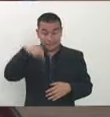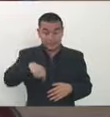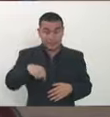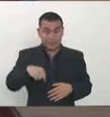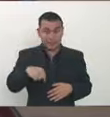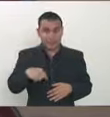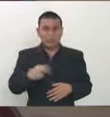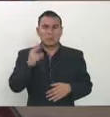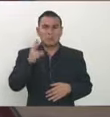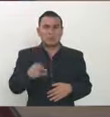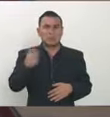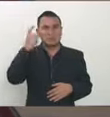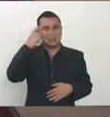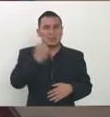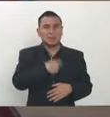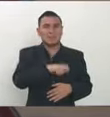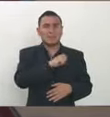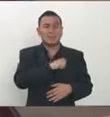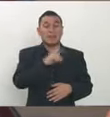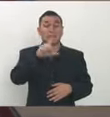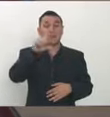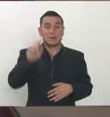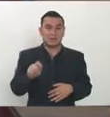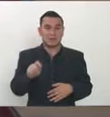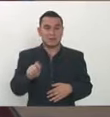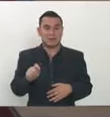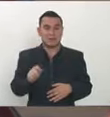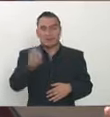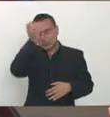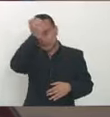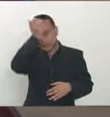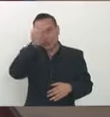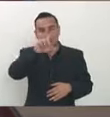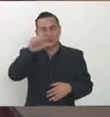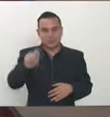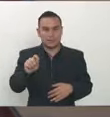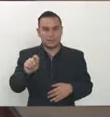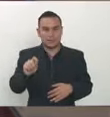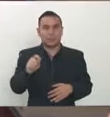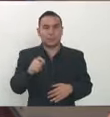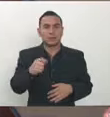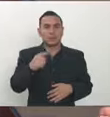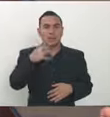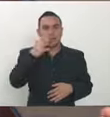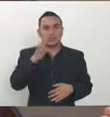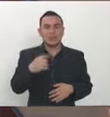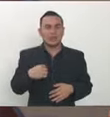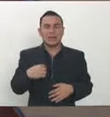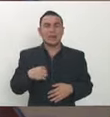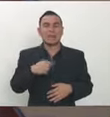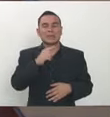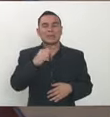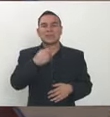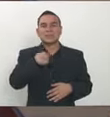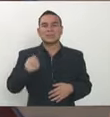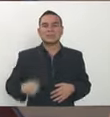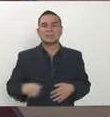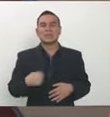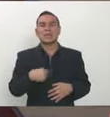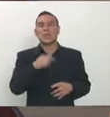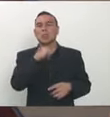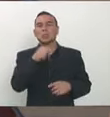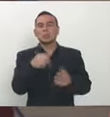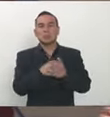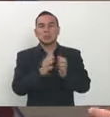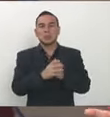españoles igual pensaban, no, lo que está en Italia, es Italia, no es España. Italia decía, no, es China, no es Italia. Y ahora nosotros estamos diciendo, no,